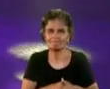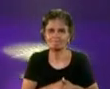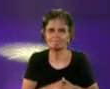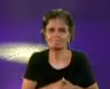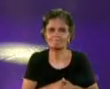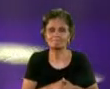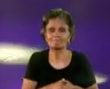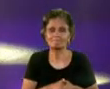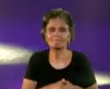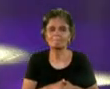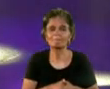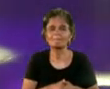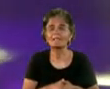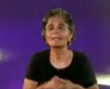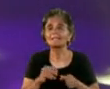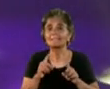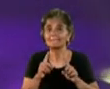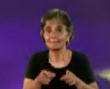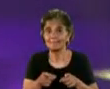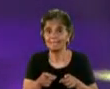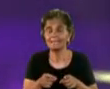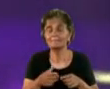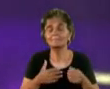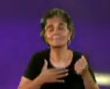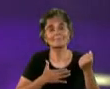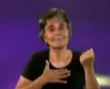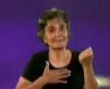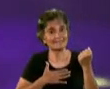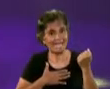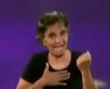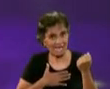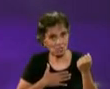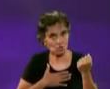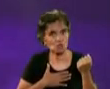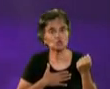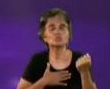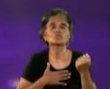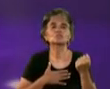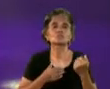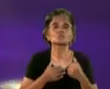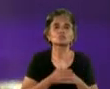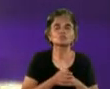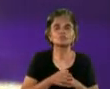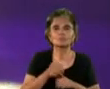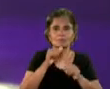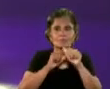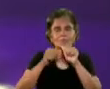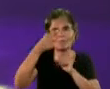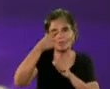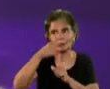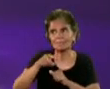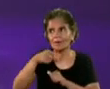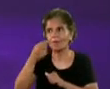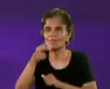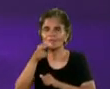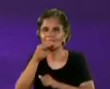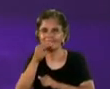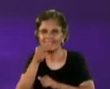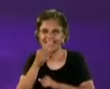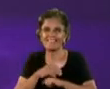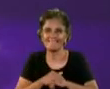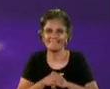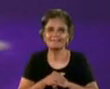el repertorio también incluyó un set de tangos como La Última Curva y Nada, en una noche en la que el